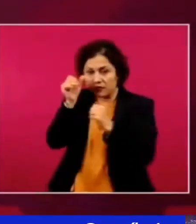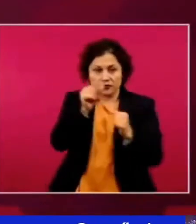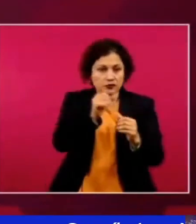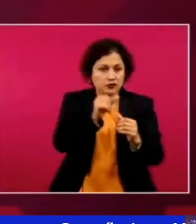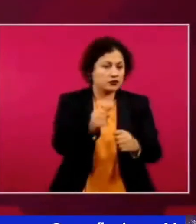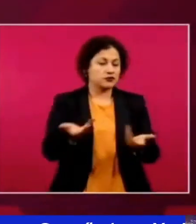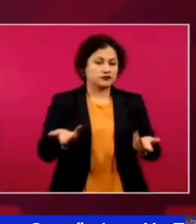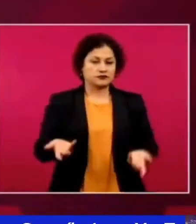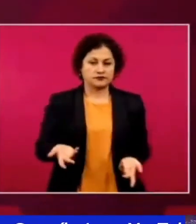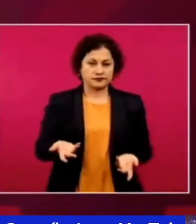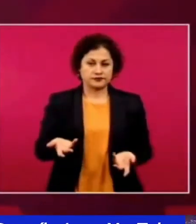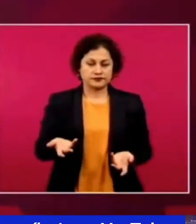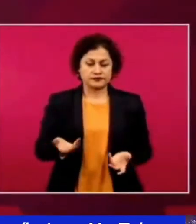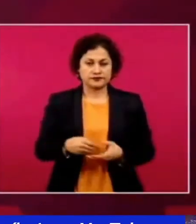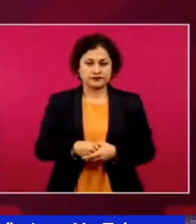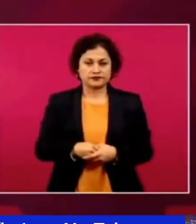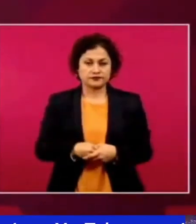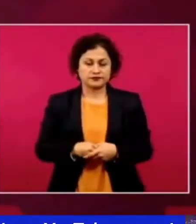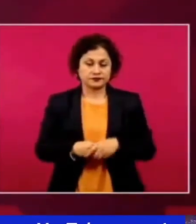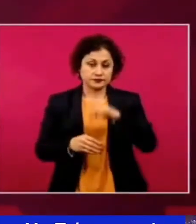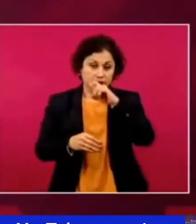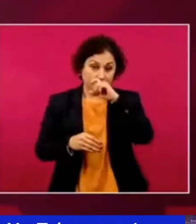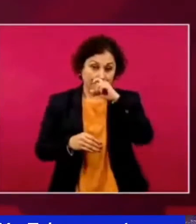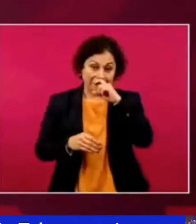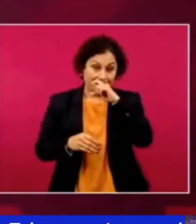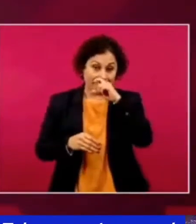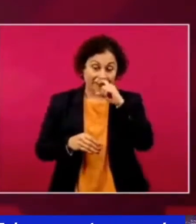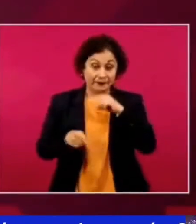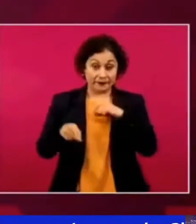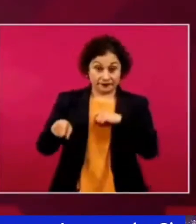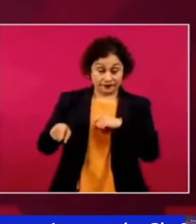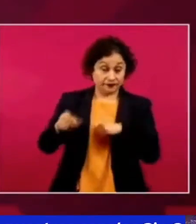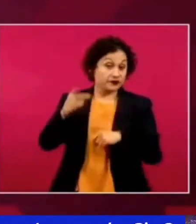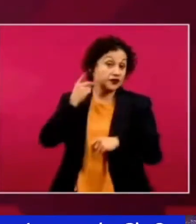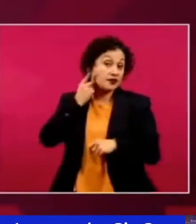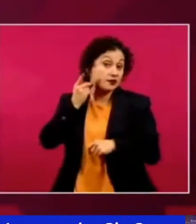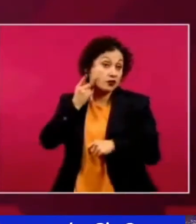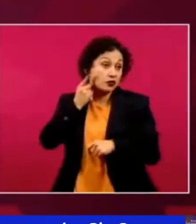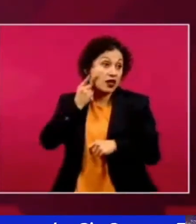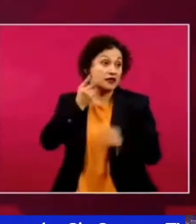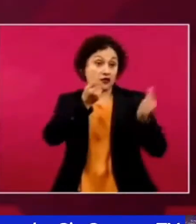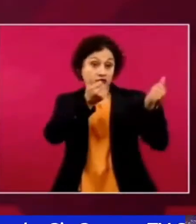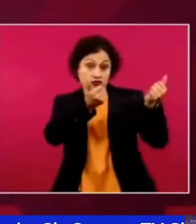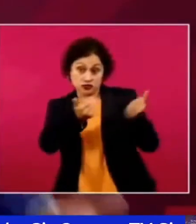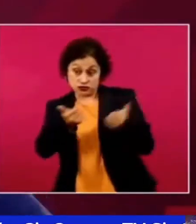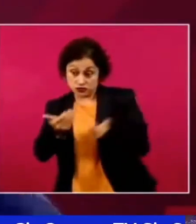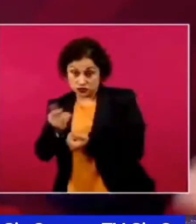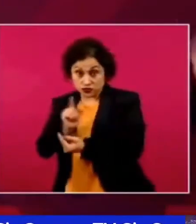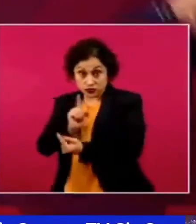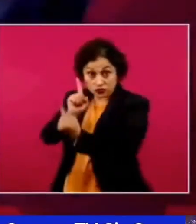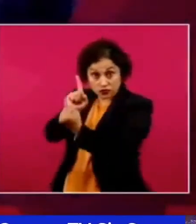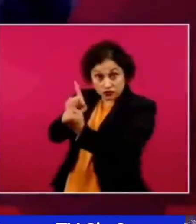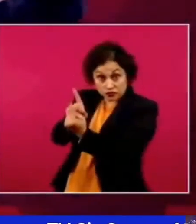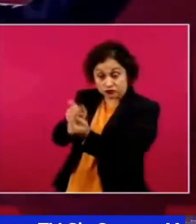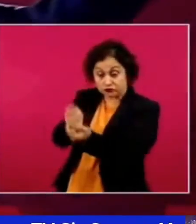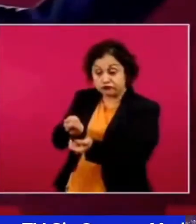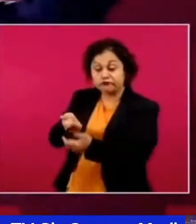No solo les daban a los diputados en lo individual, sino a